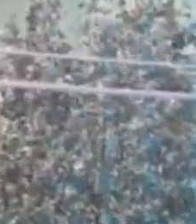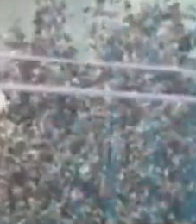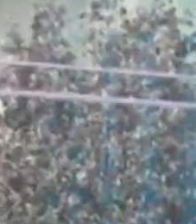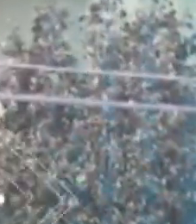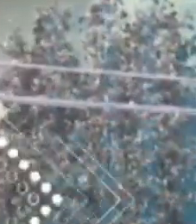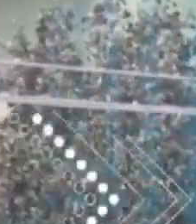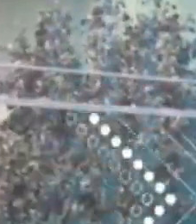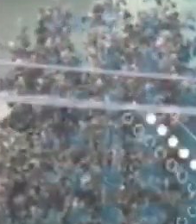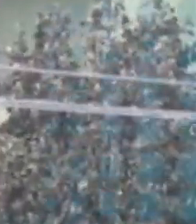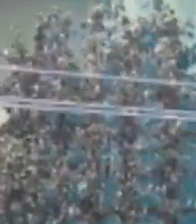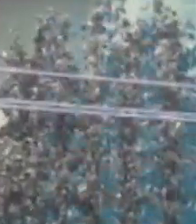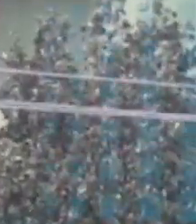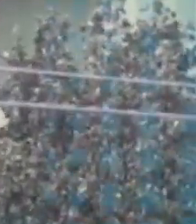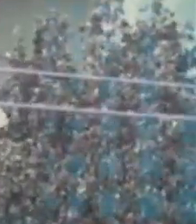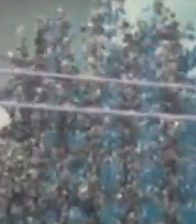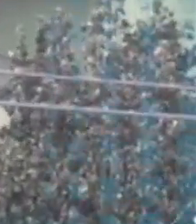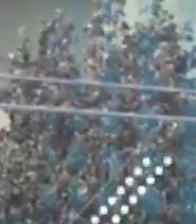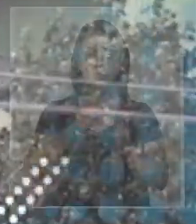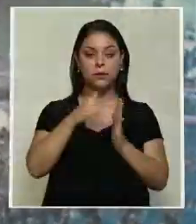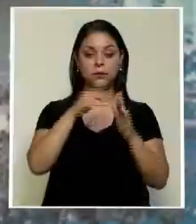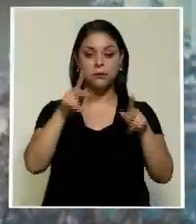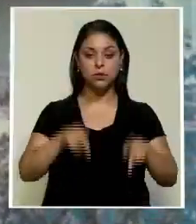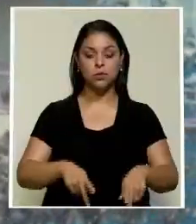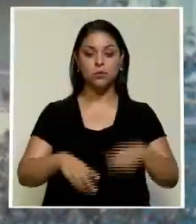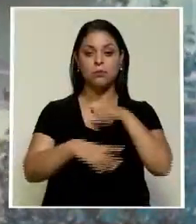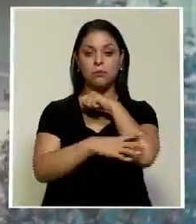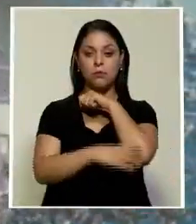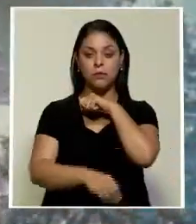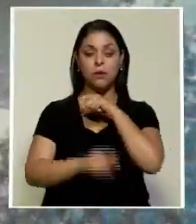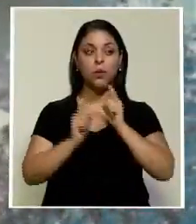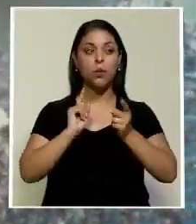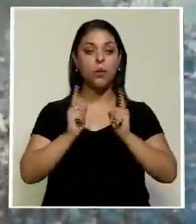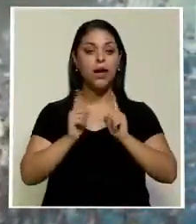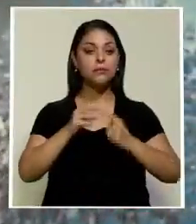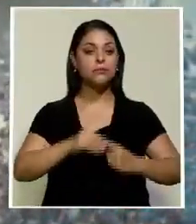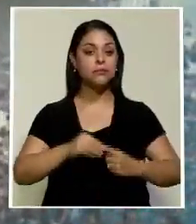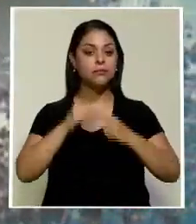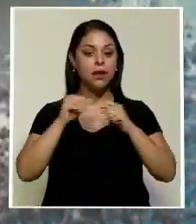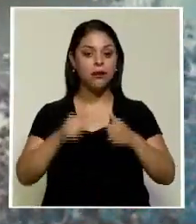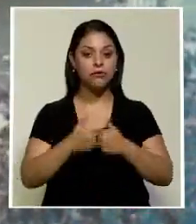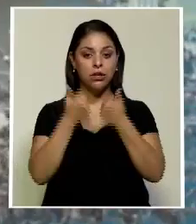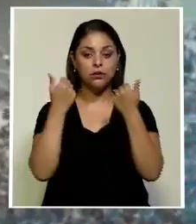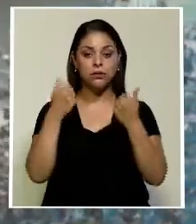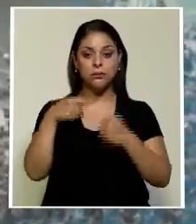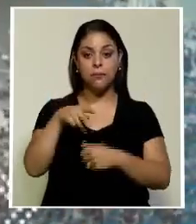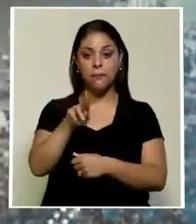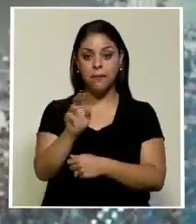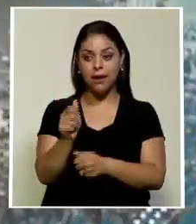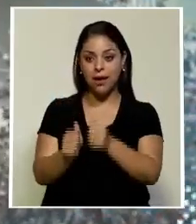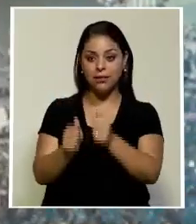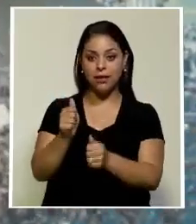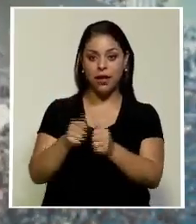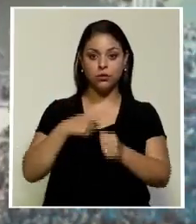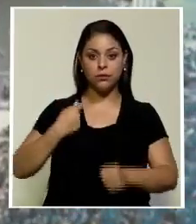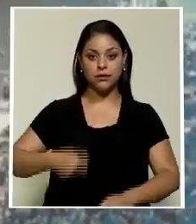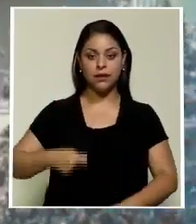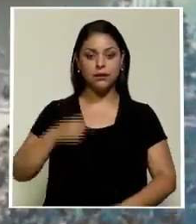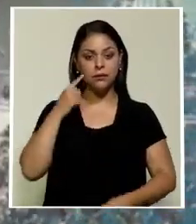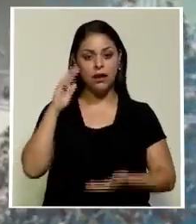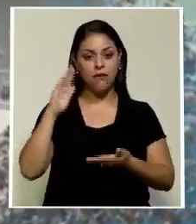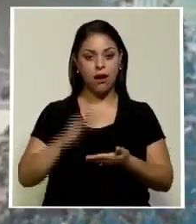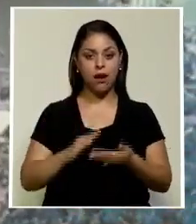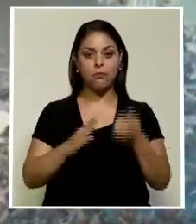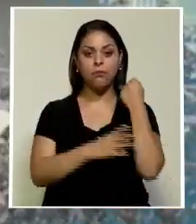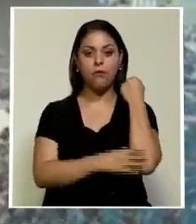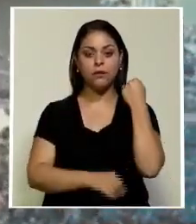Costa Rica tiene más de 1 millón de personas en pobreza. ¿Cuáles son los principales retos de los precandidatos para bajar estas cifras? Se lo contamos en